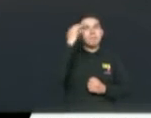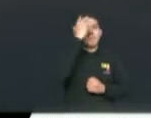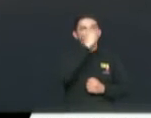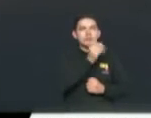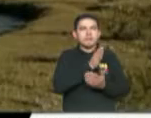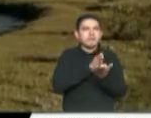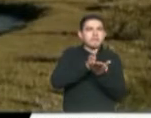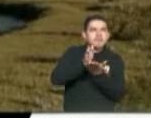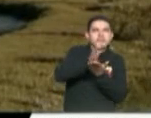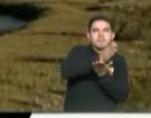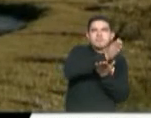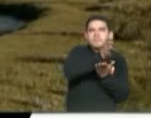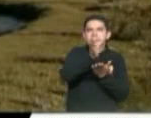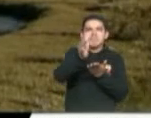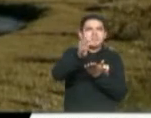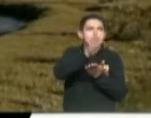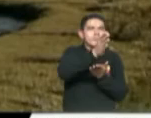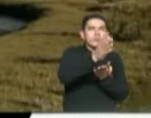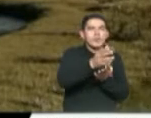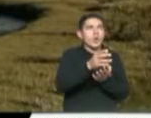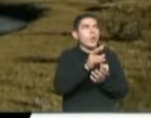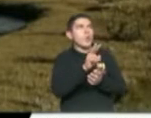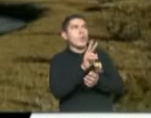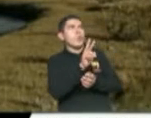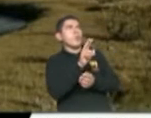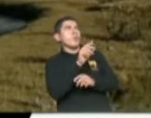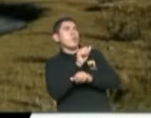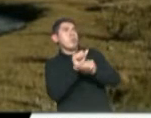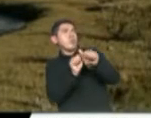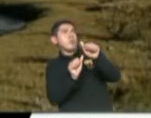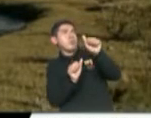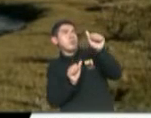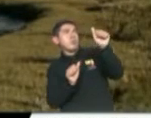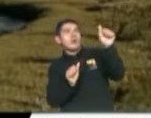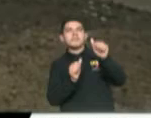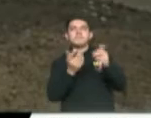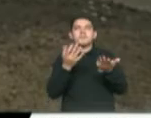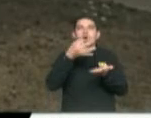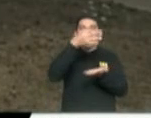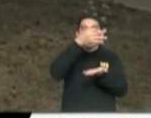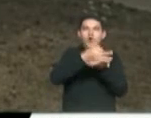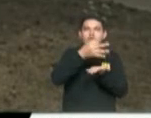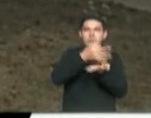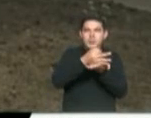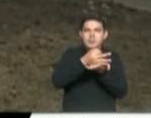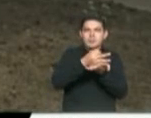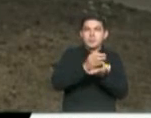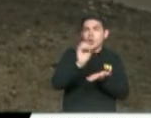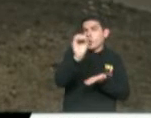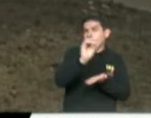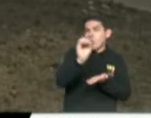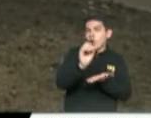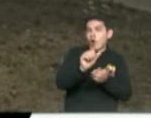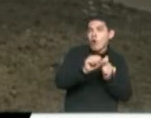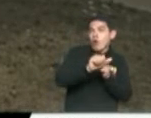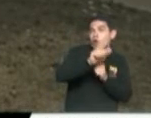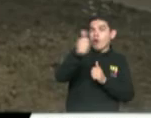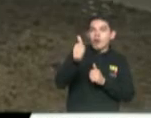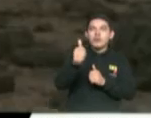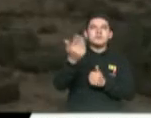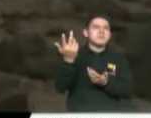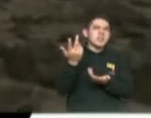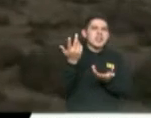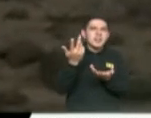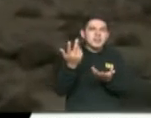volcanes es admirar el volcán activo más alto del mundo el cotopaxi o el punto más cercano al sol el chimborazo